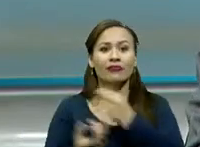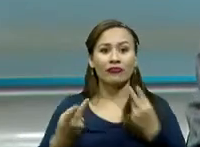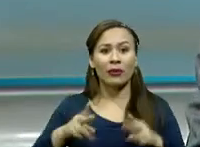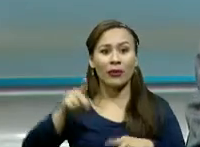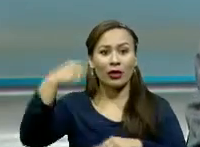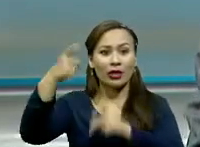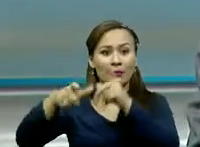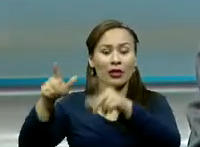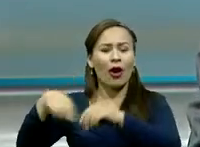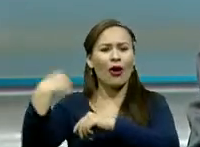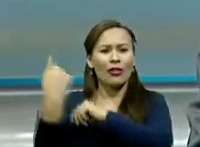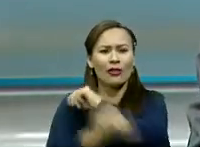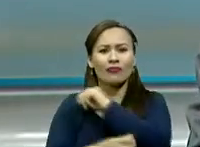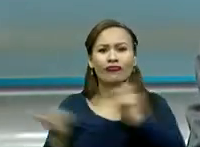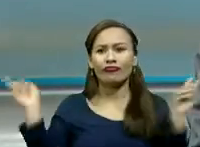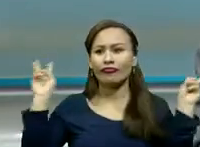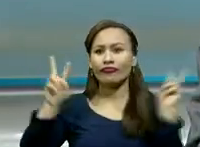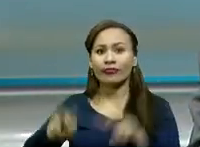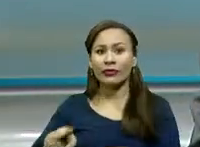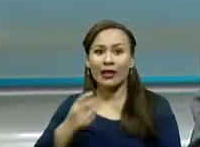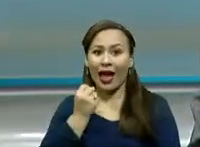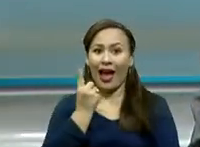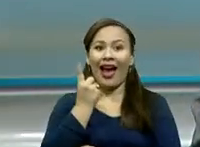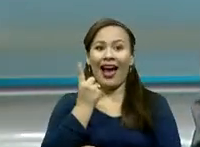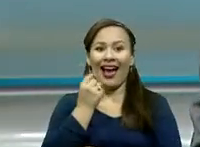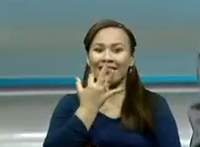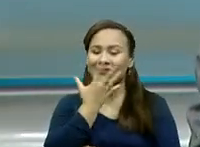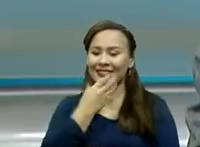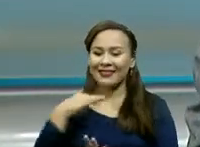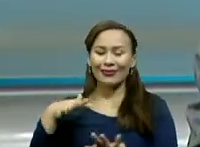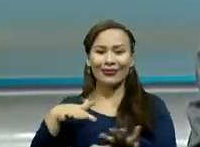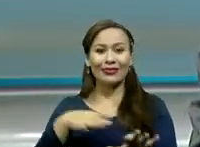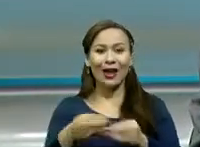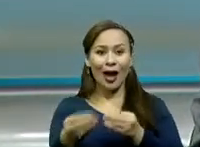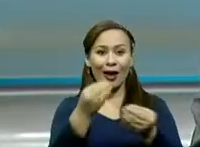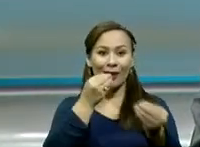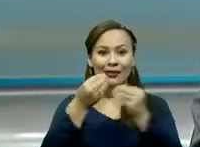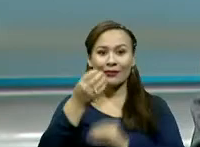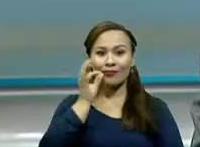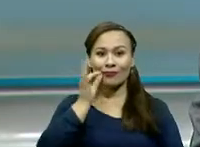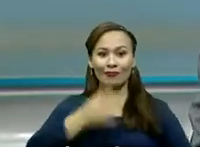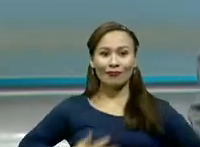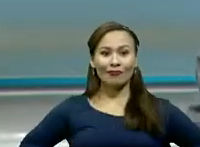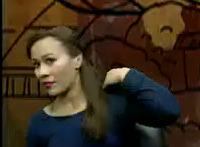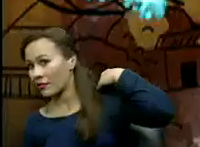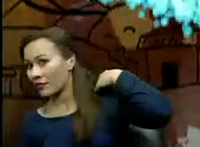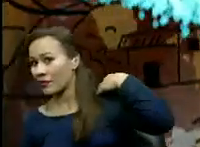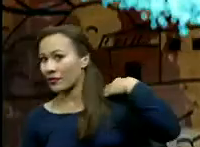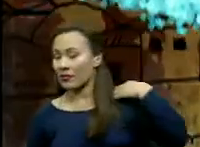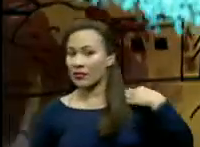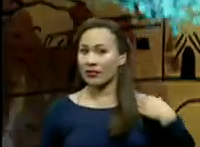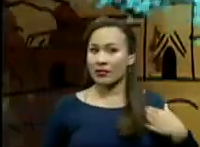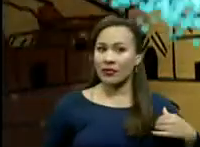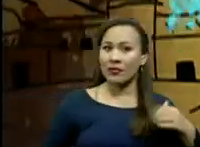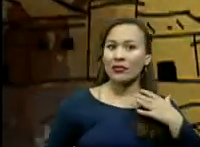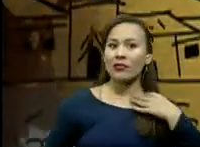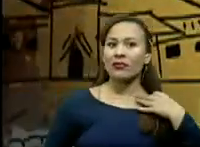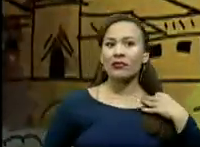quienes llegan para admirar los desfiles y degustar de la deliciosa gastronomía de ese lugar.